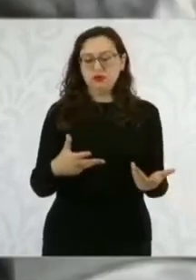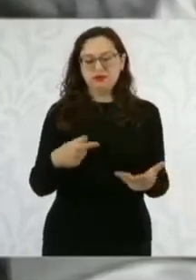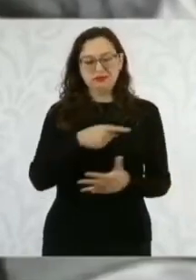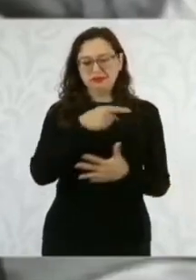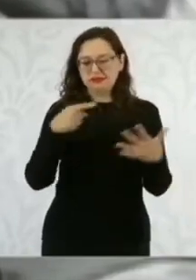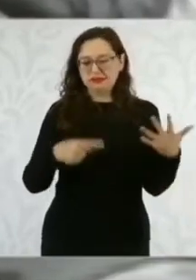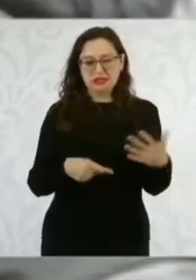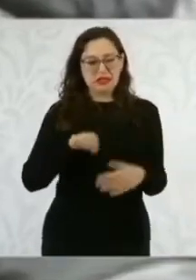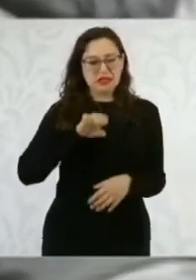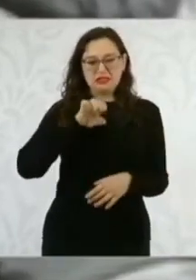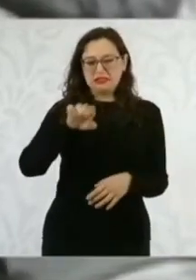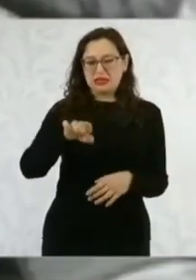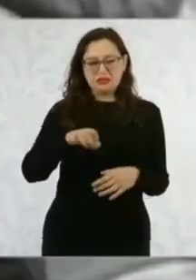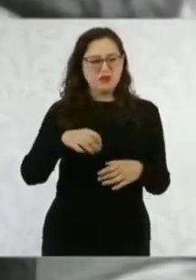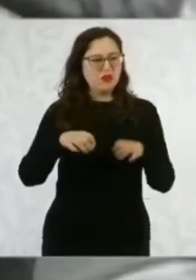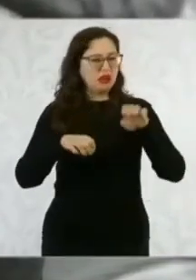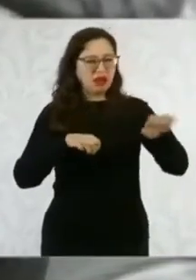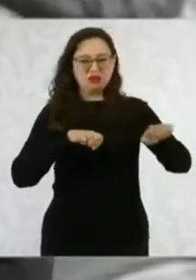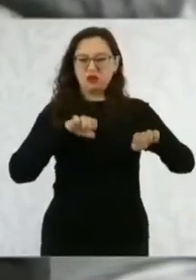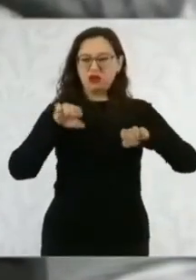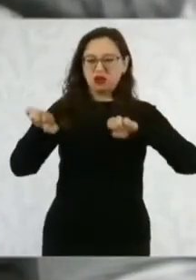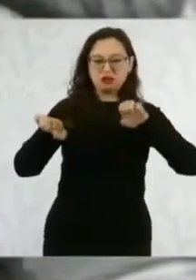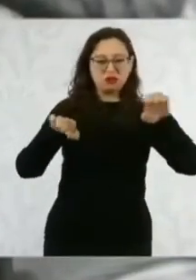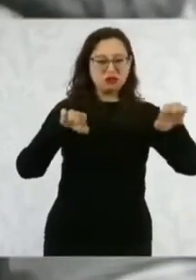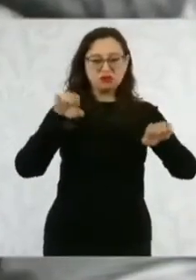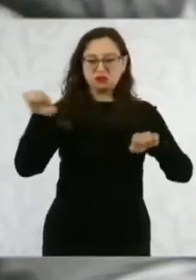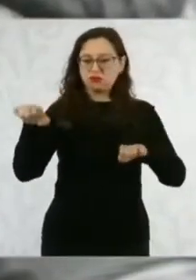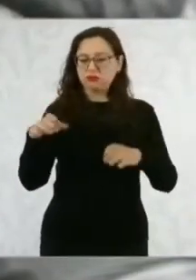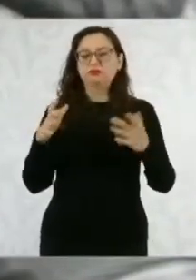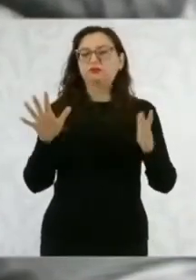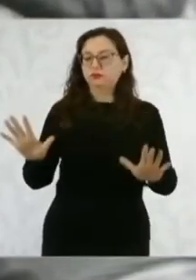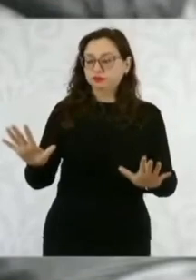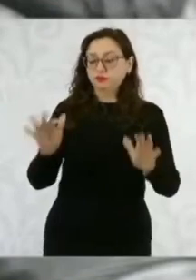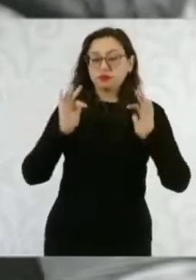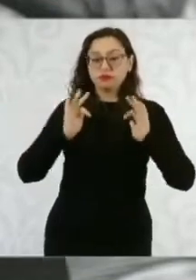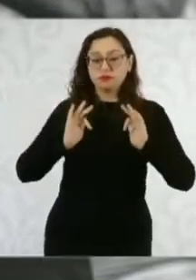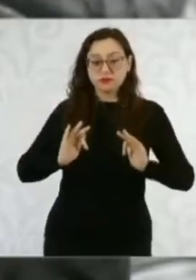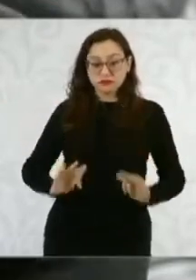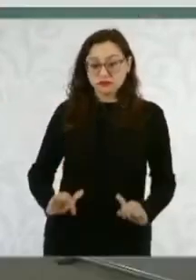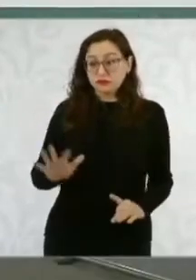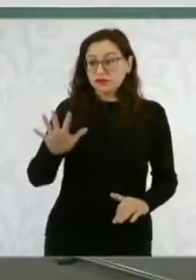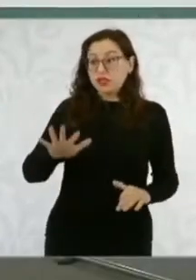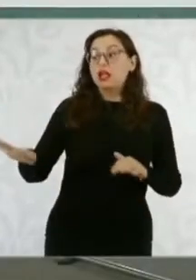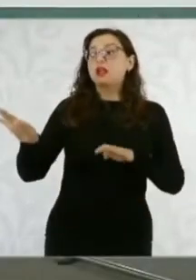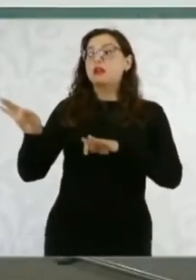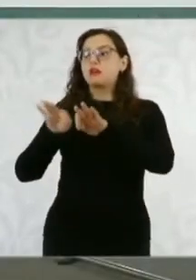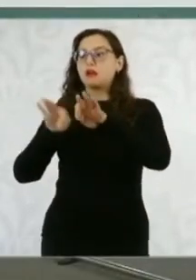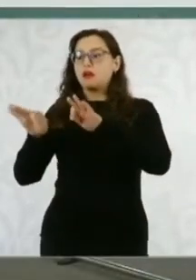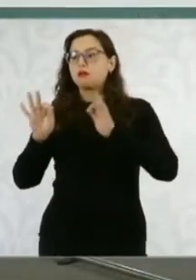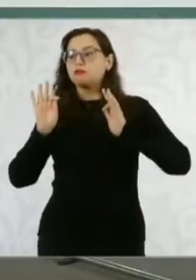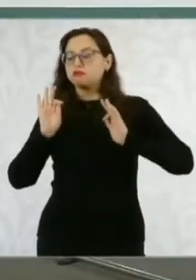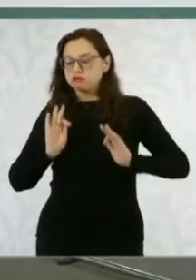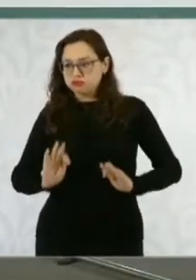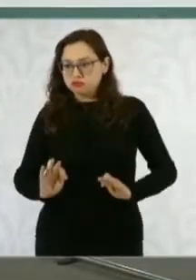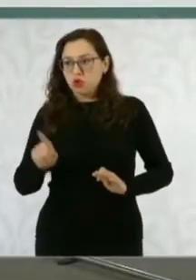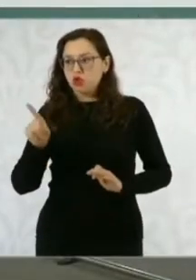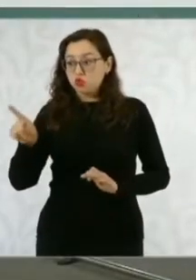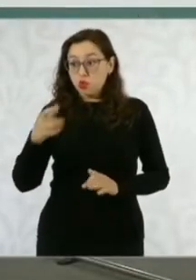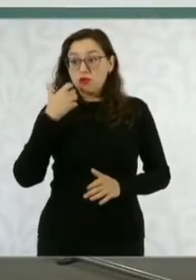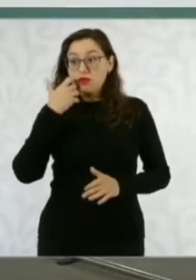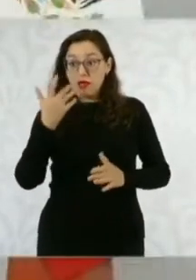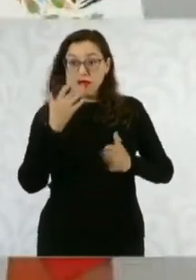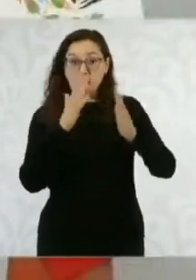es importante que los trabajadores sepan que su dinero está absolutamente seguro y que lo pueden usar para adquirir